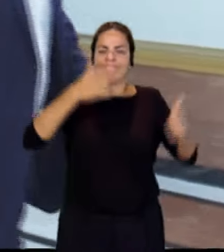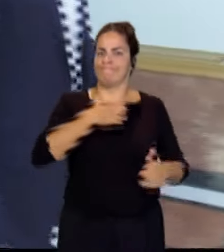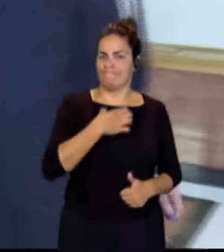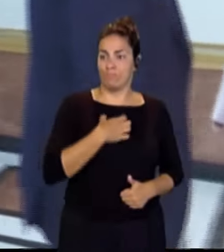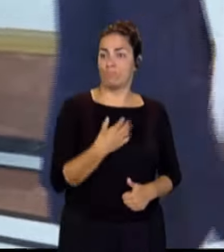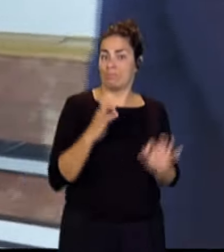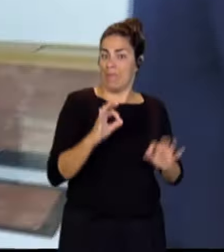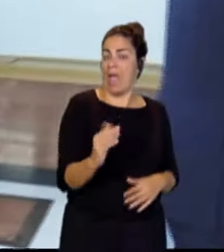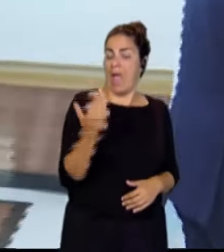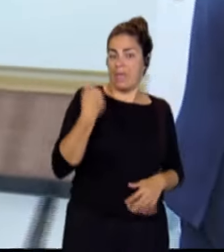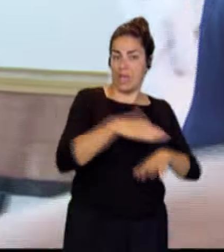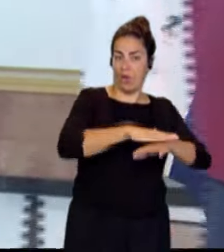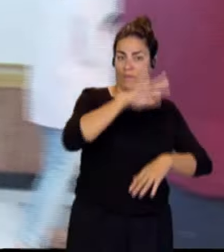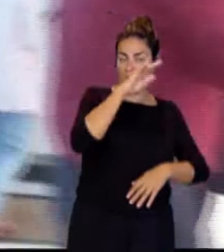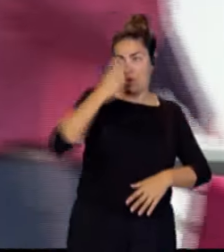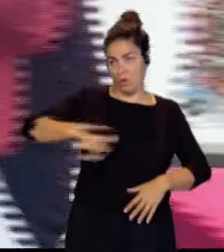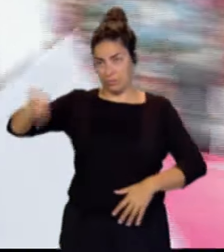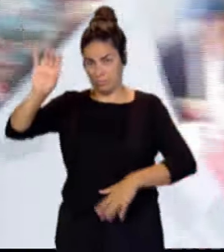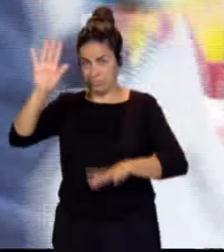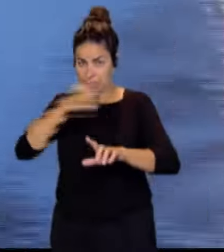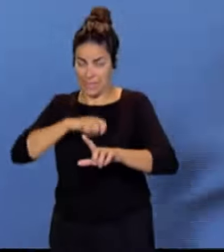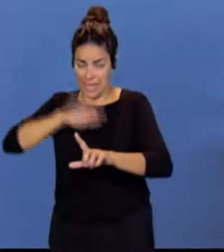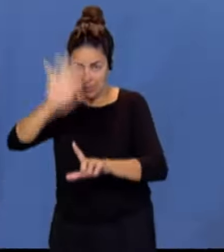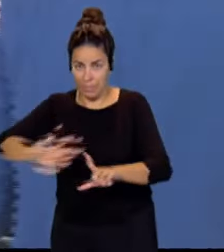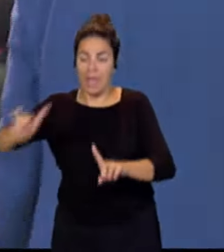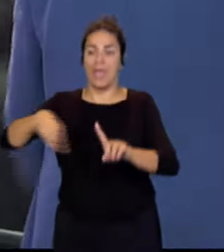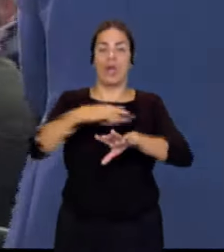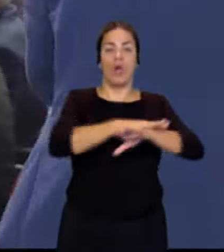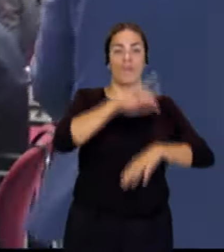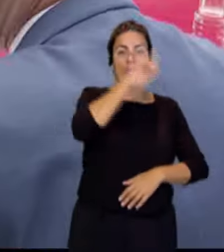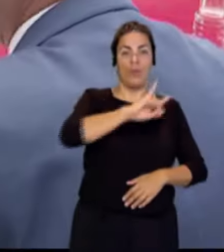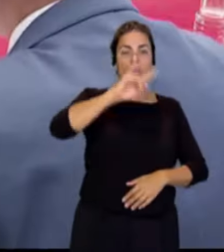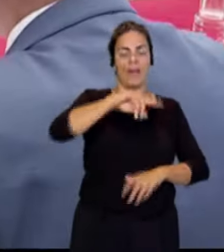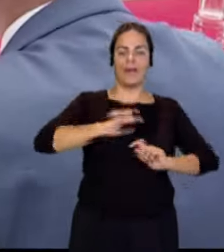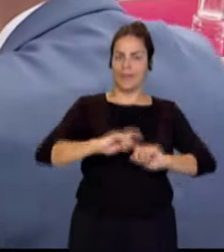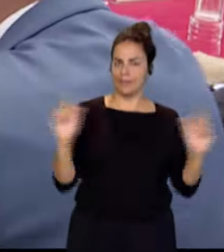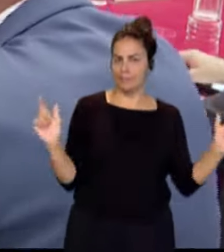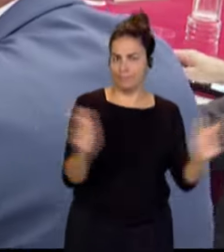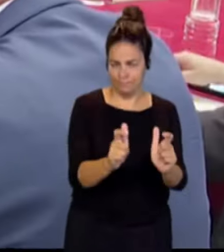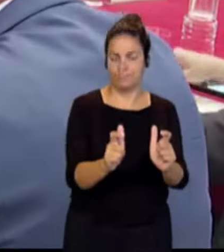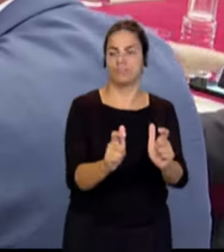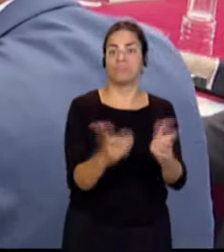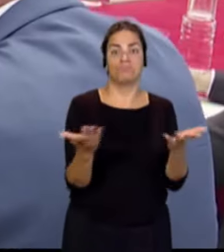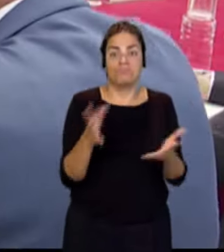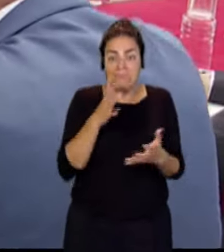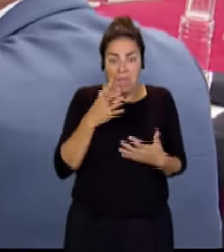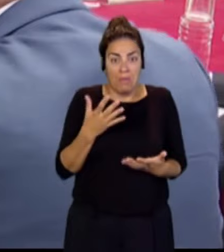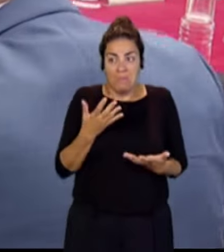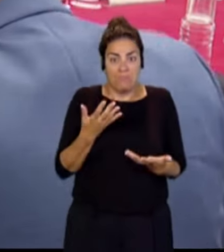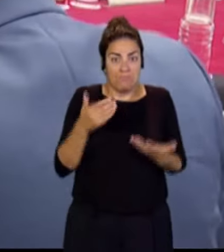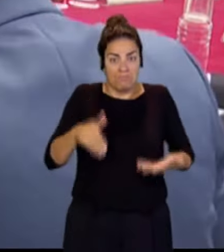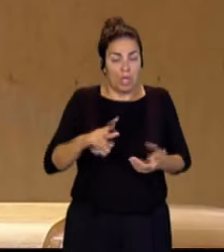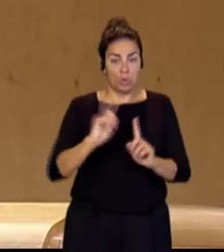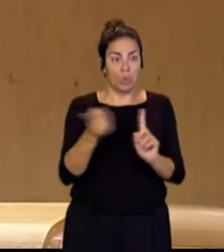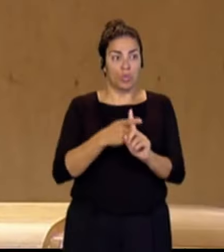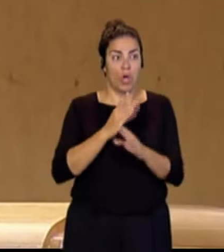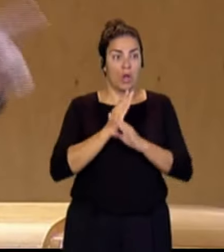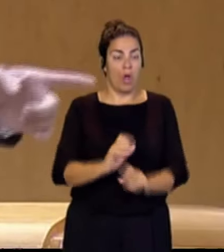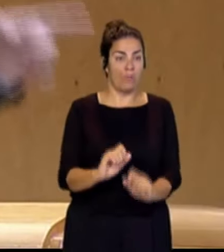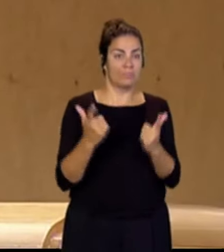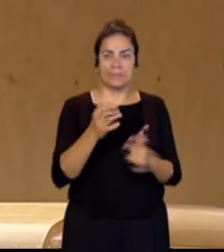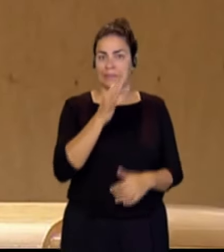de España y de Canarias se reunieron de nuevo en las Islas y ay no hay una solución definitiva no